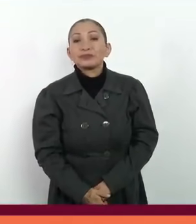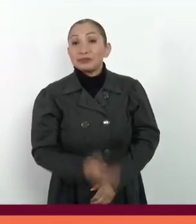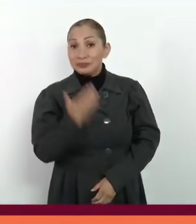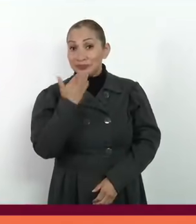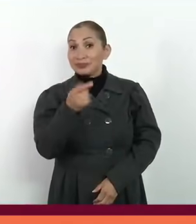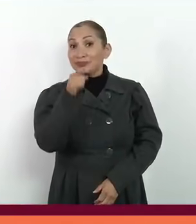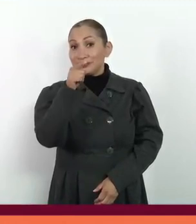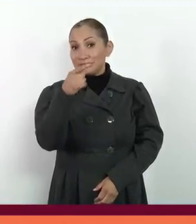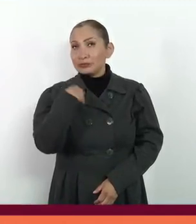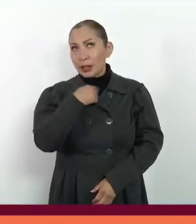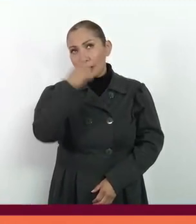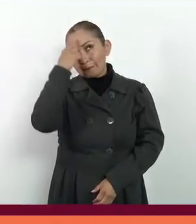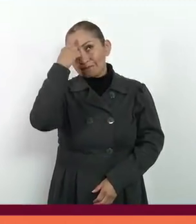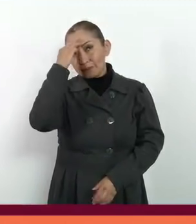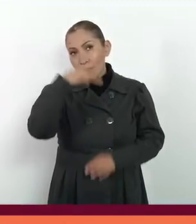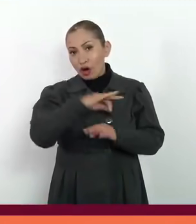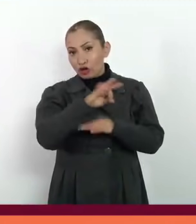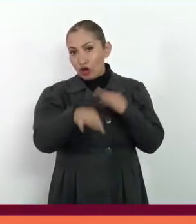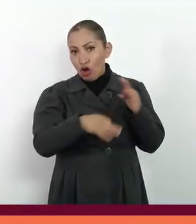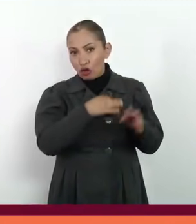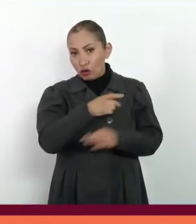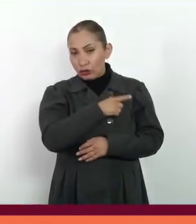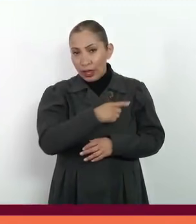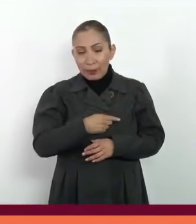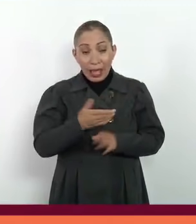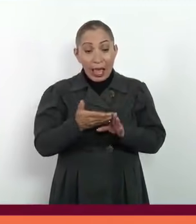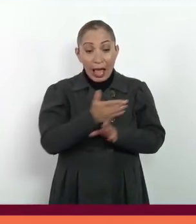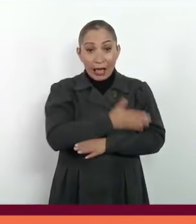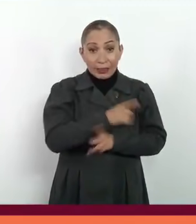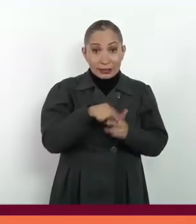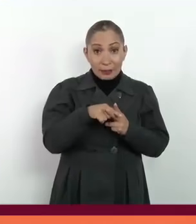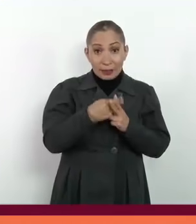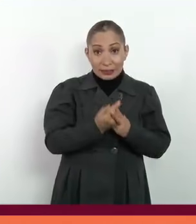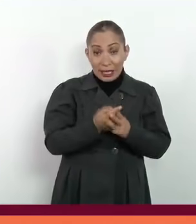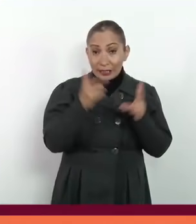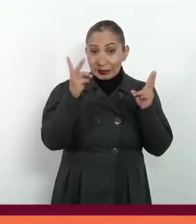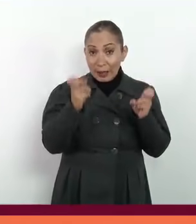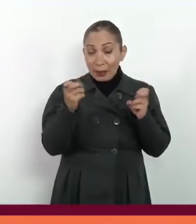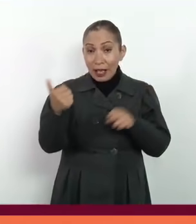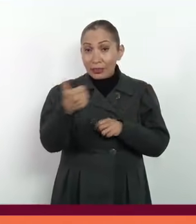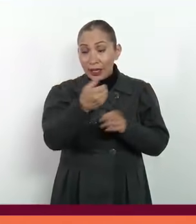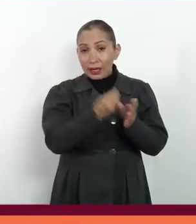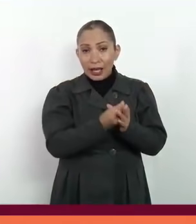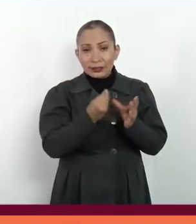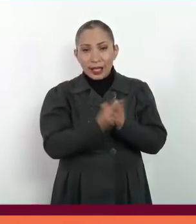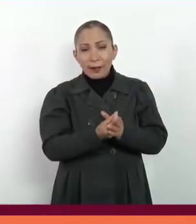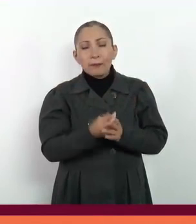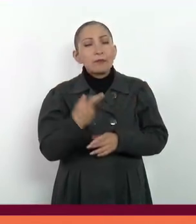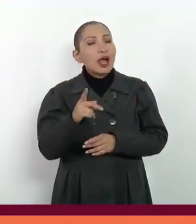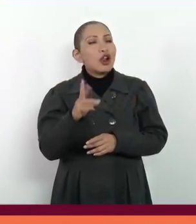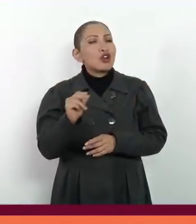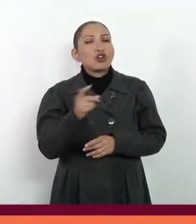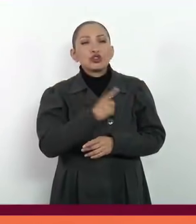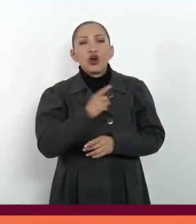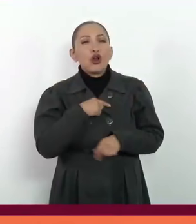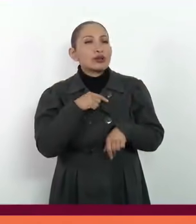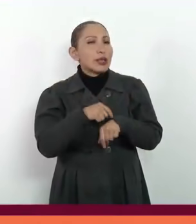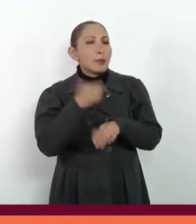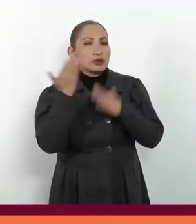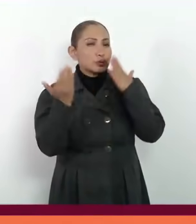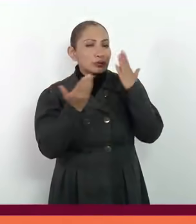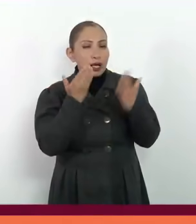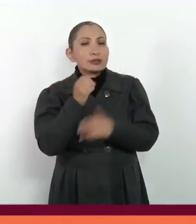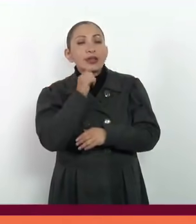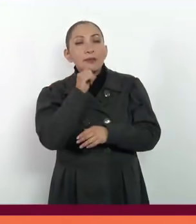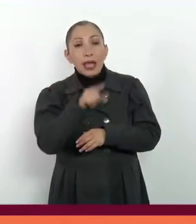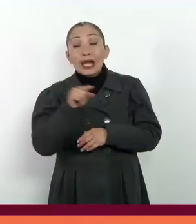Es muy bueno que tengan presente todo lo que debe contemplar antes de entrar en el tema de cada sesión. Pero no solamente es tiempo